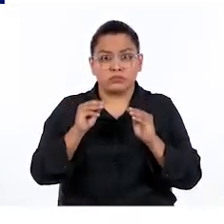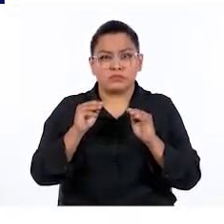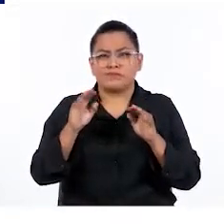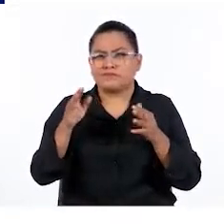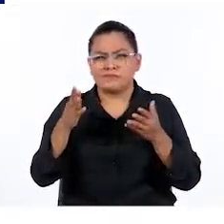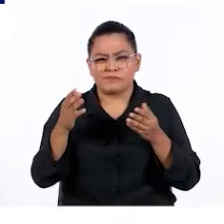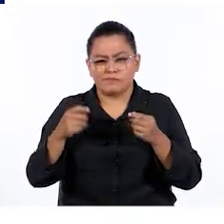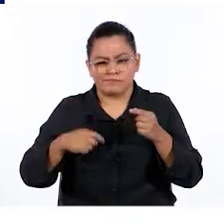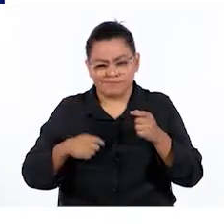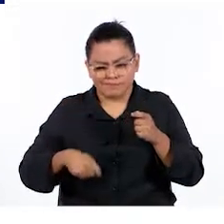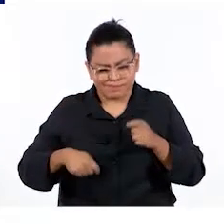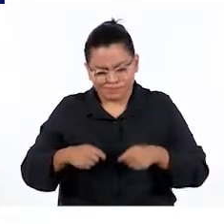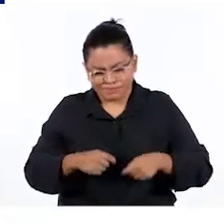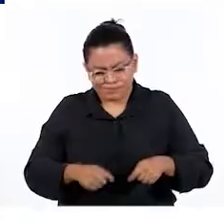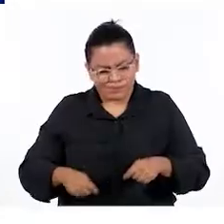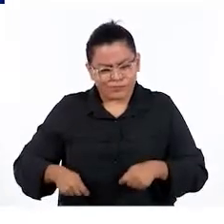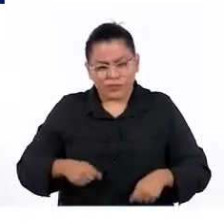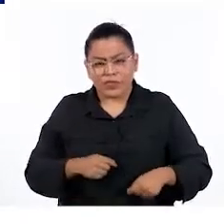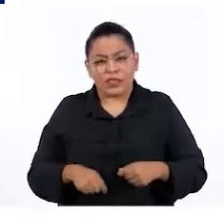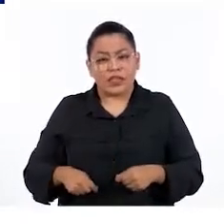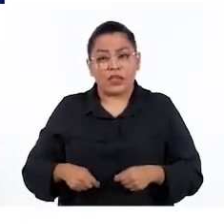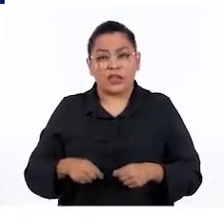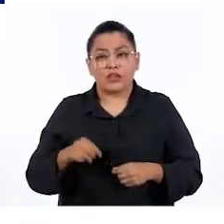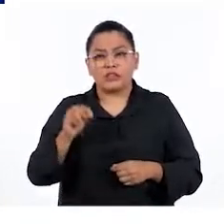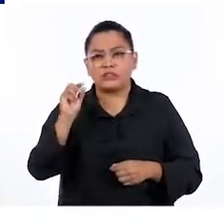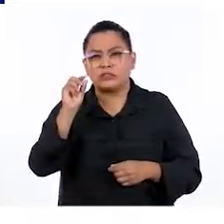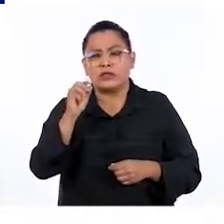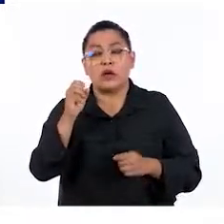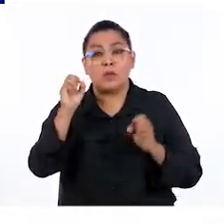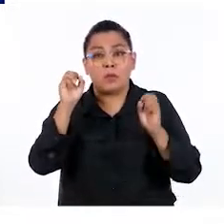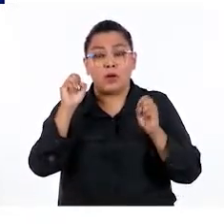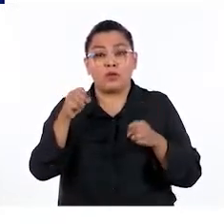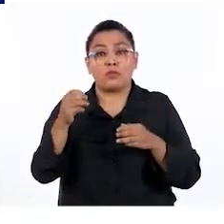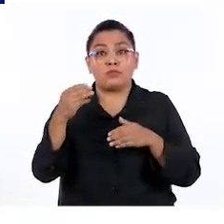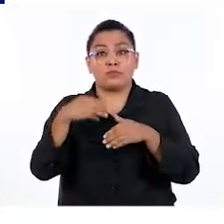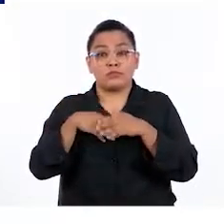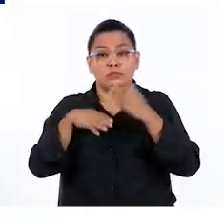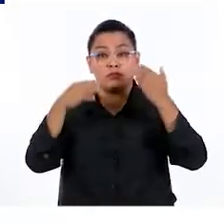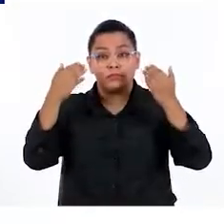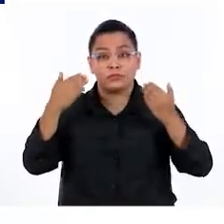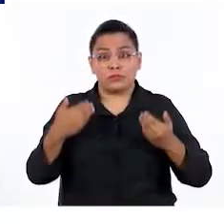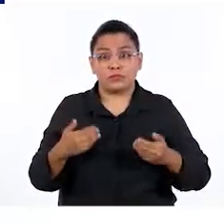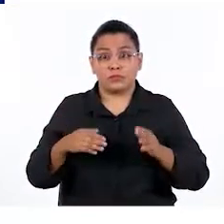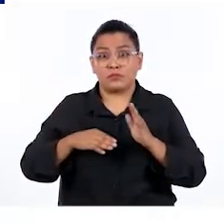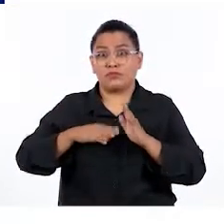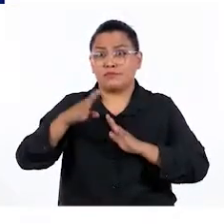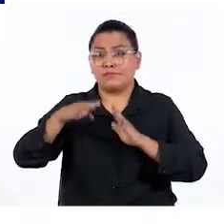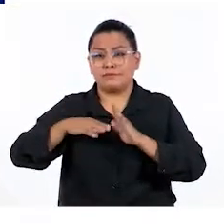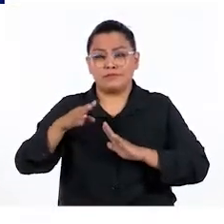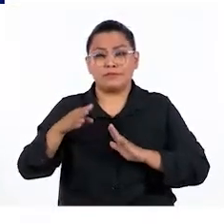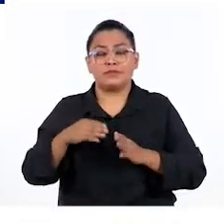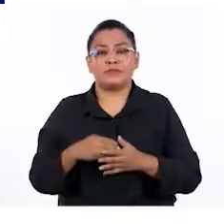para poder parasitar y para poder reproducirse en el interior del organismo al cual